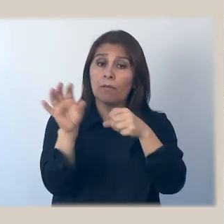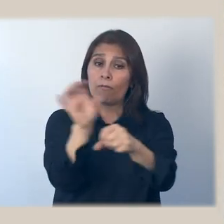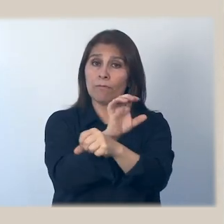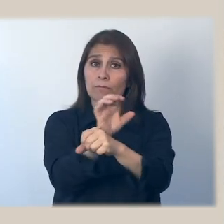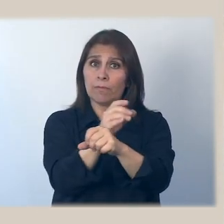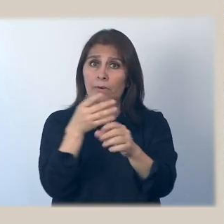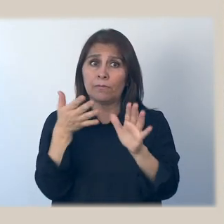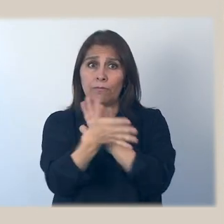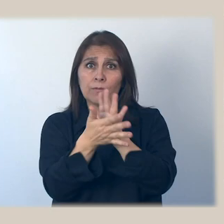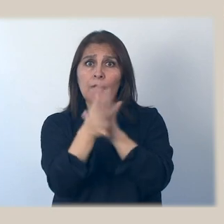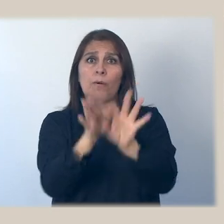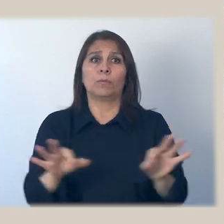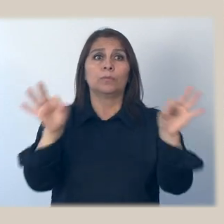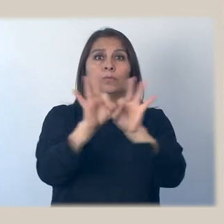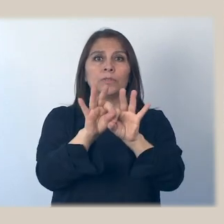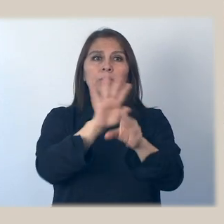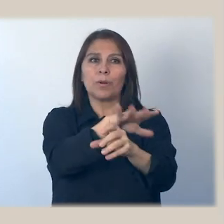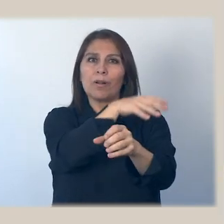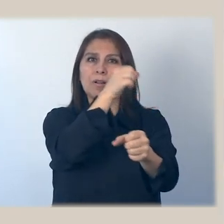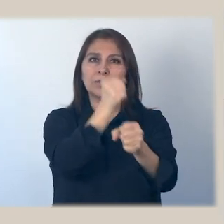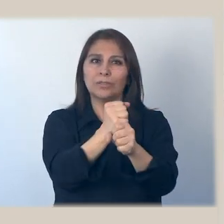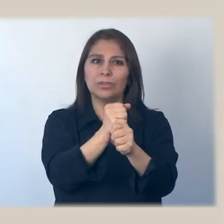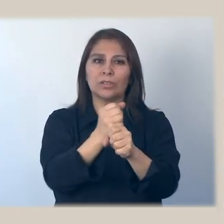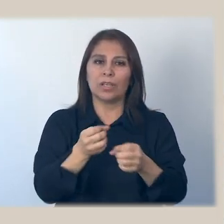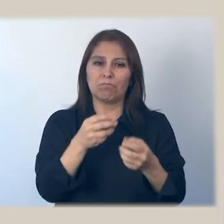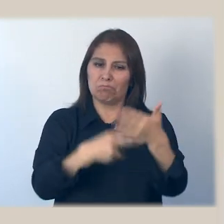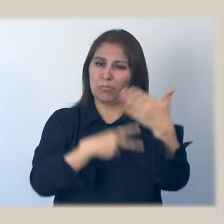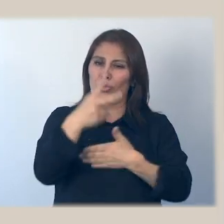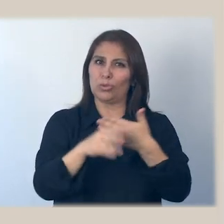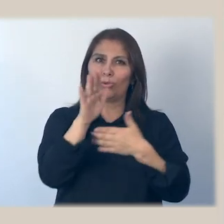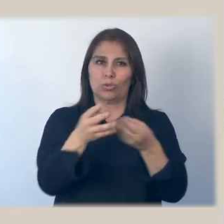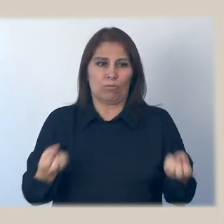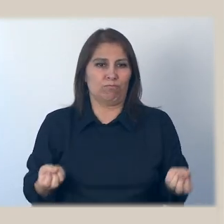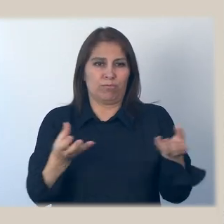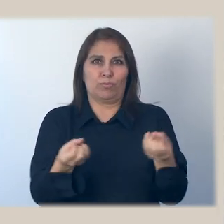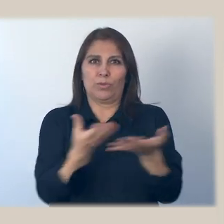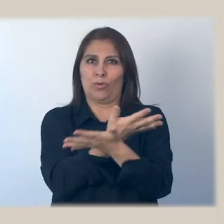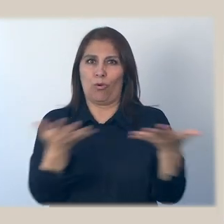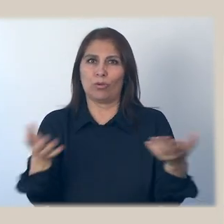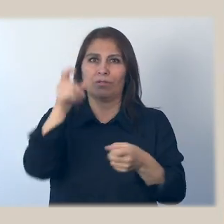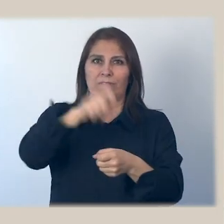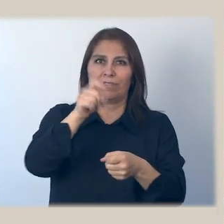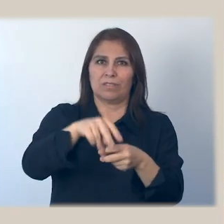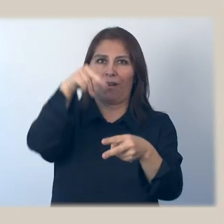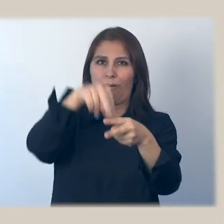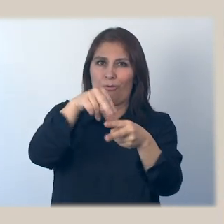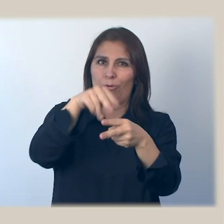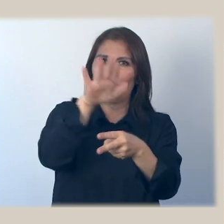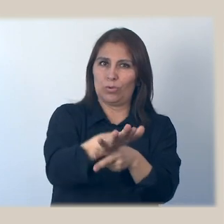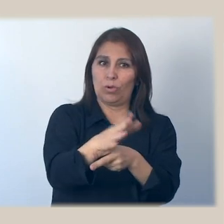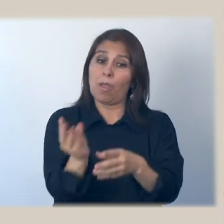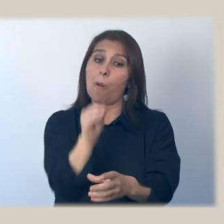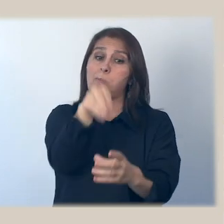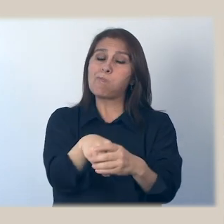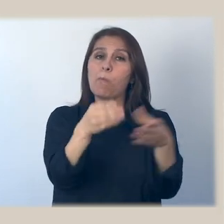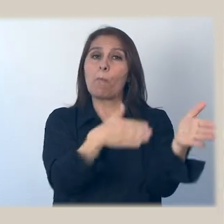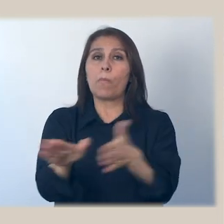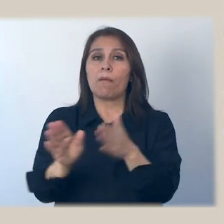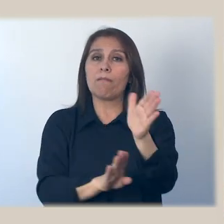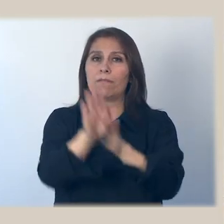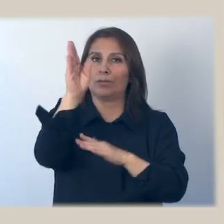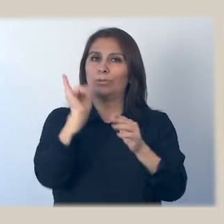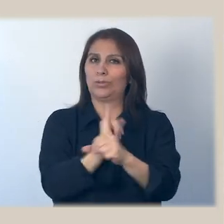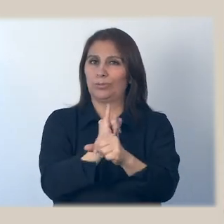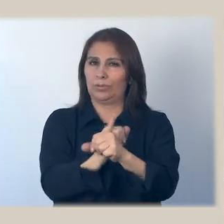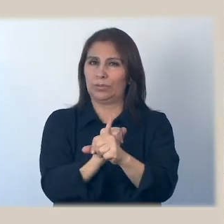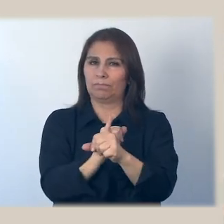de la gestión del proyecto de inversión de dotación académica y recursos informáticos establecidos en el Plan de Desarrollo Institucional, lo